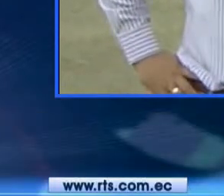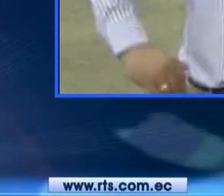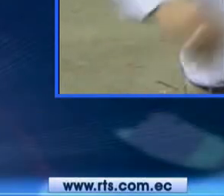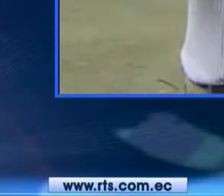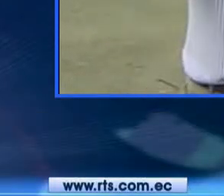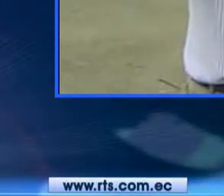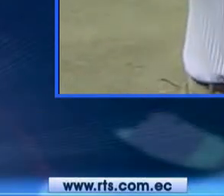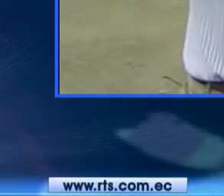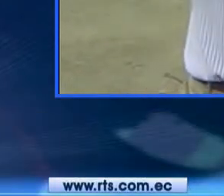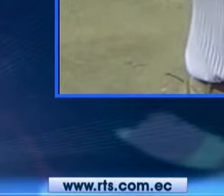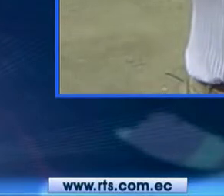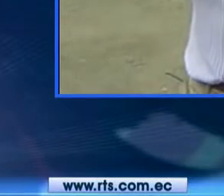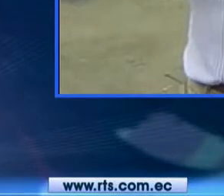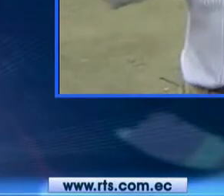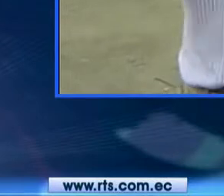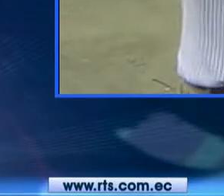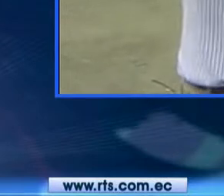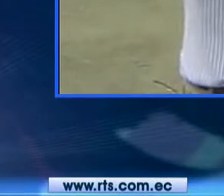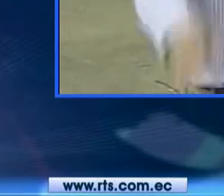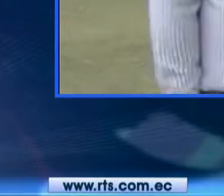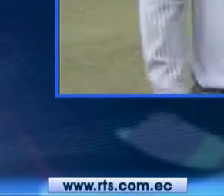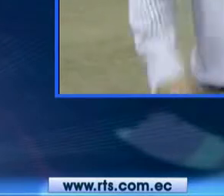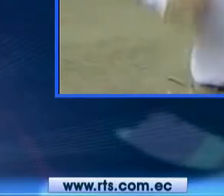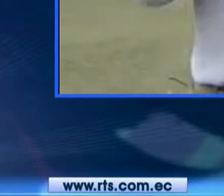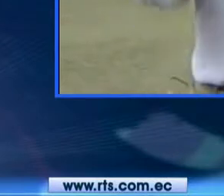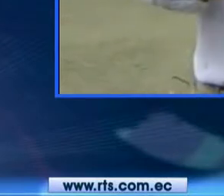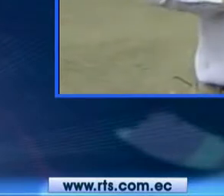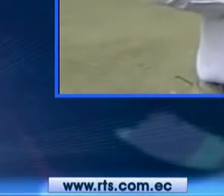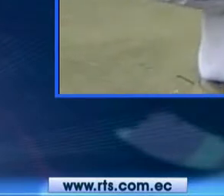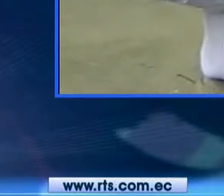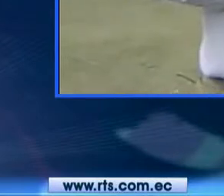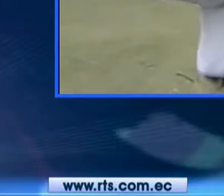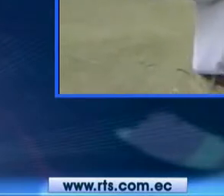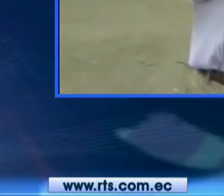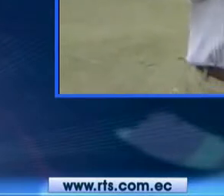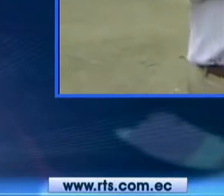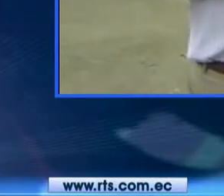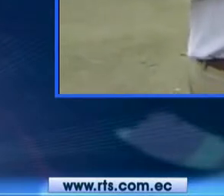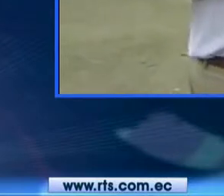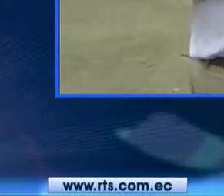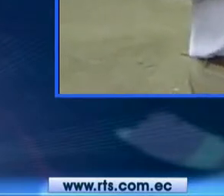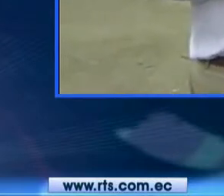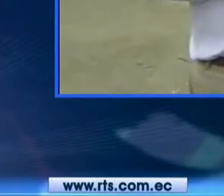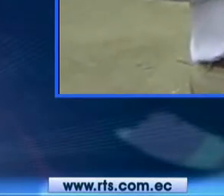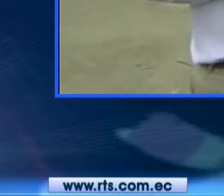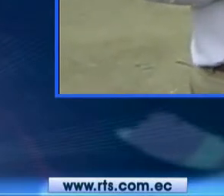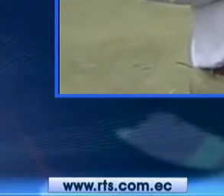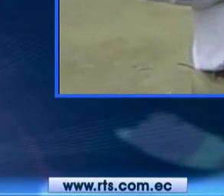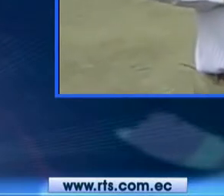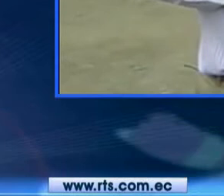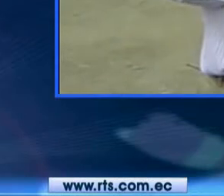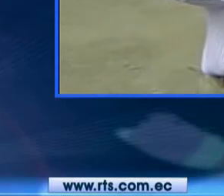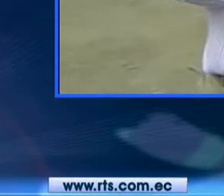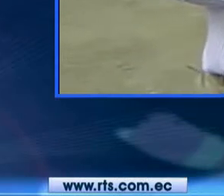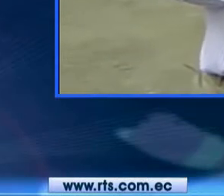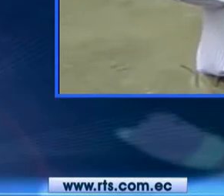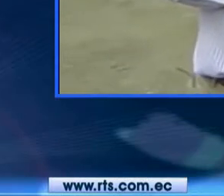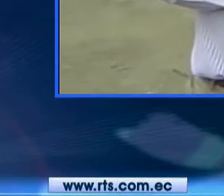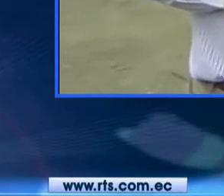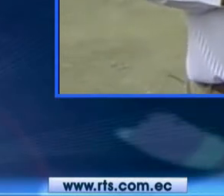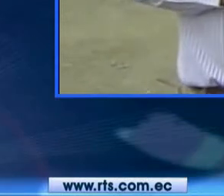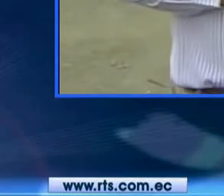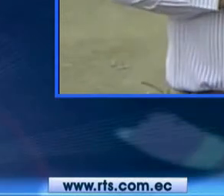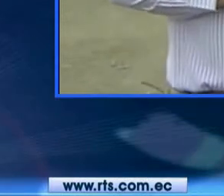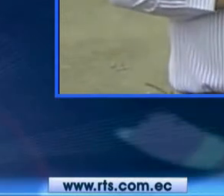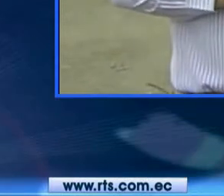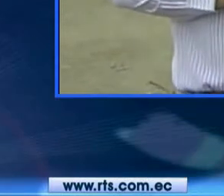ahí con Gerson coordinamos con las asociaciones, con el abogado Lituma. La próxima semana les vamos a mostrar cuál sería la nueva ubicación de la Bahía